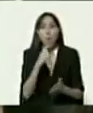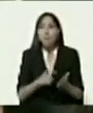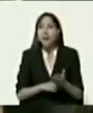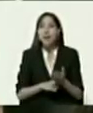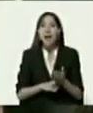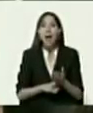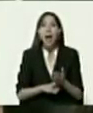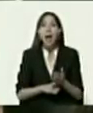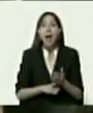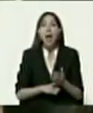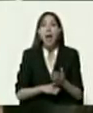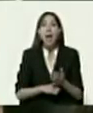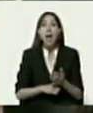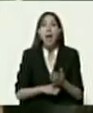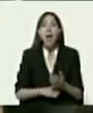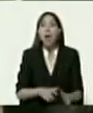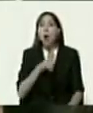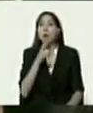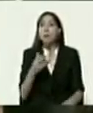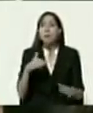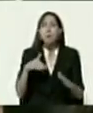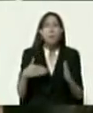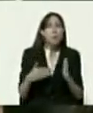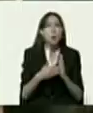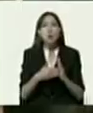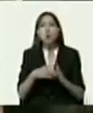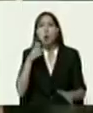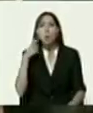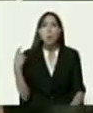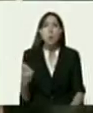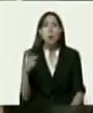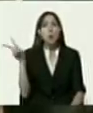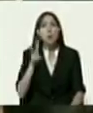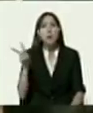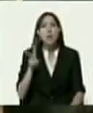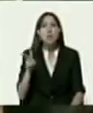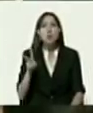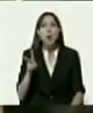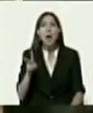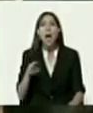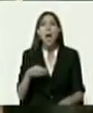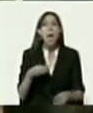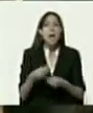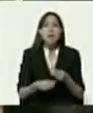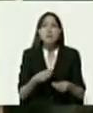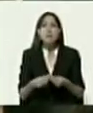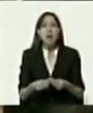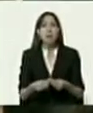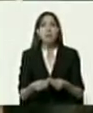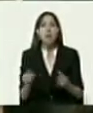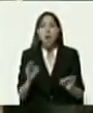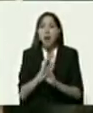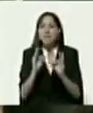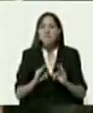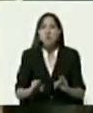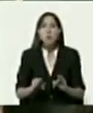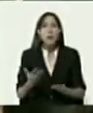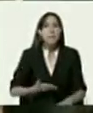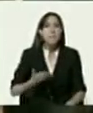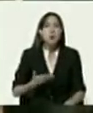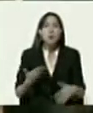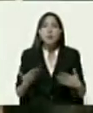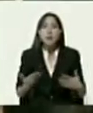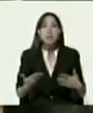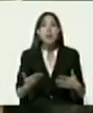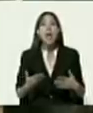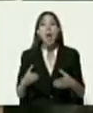impacto negativo en el disfrute de los derechos humanos de los habitantes del Estado sujeto de las medidas, con especial énfasis, por supuesto,